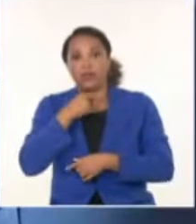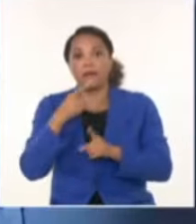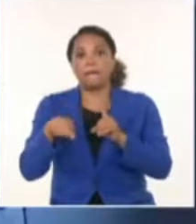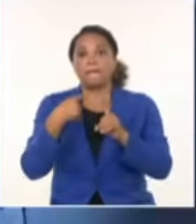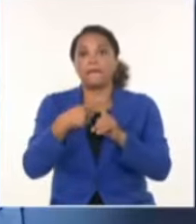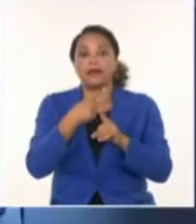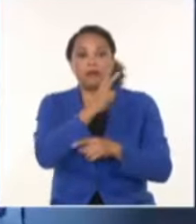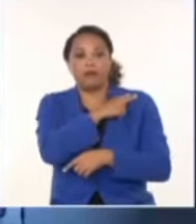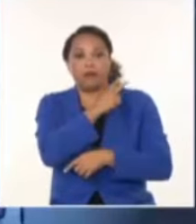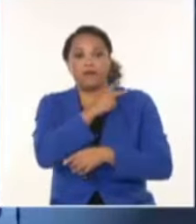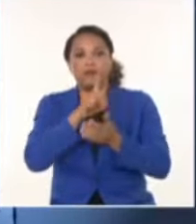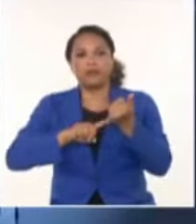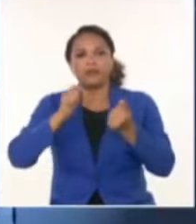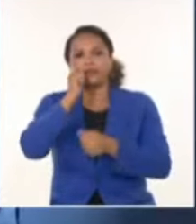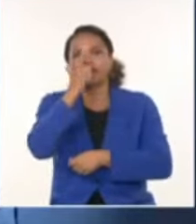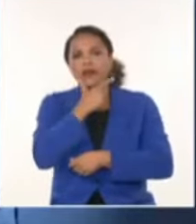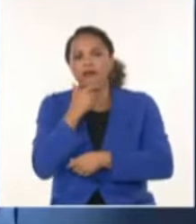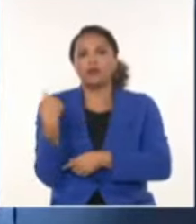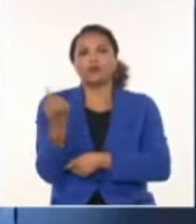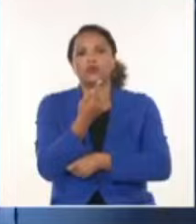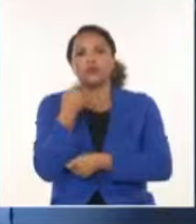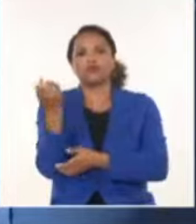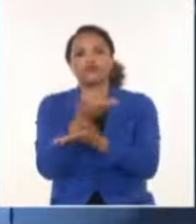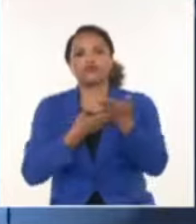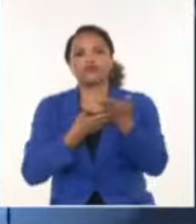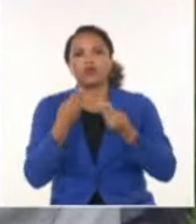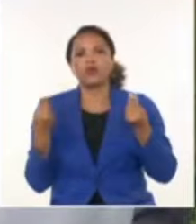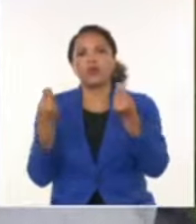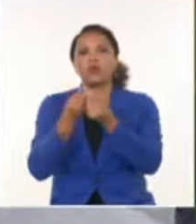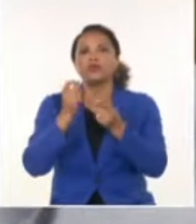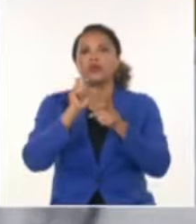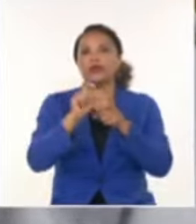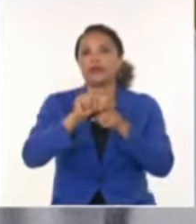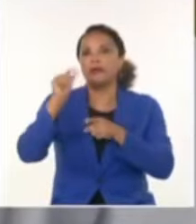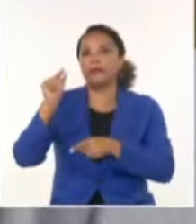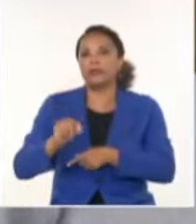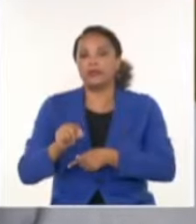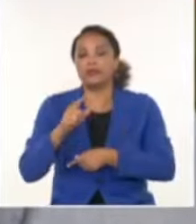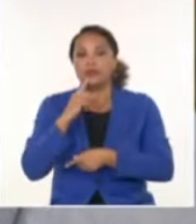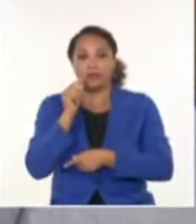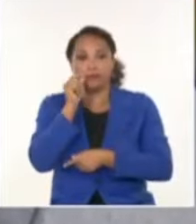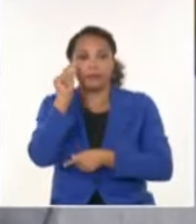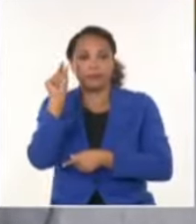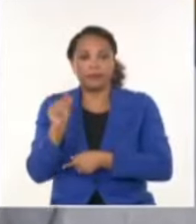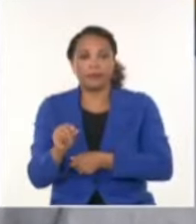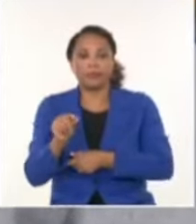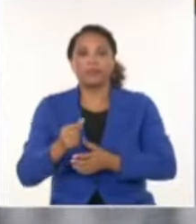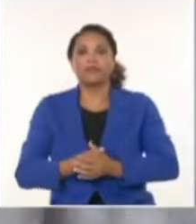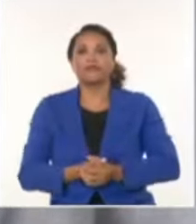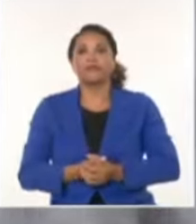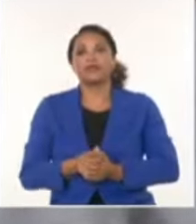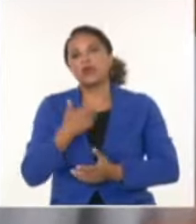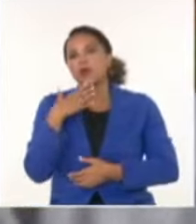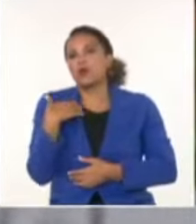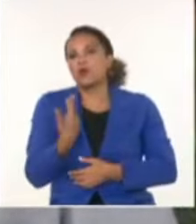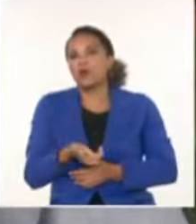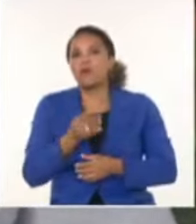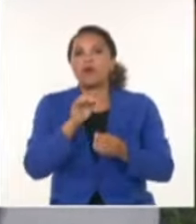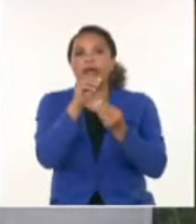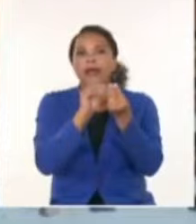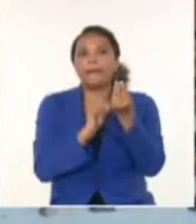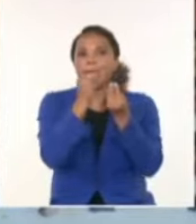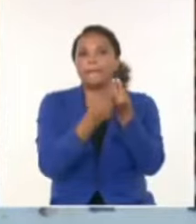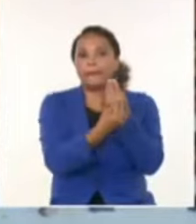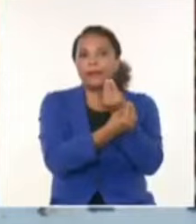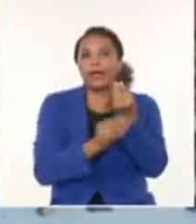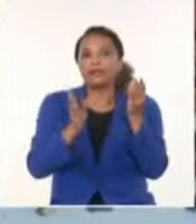provincia intercambiaron con el campesino José Manuel gorgo de la ccs máximo Gómez sobre el fomento del plátano extrad deno de la